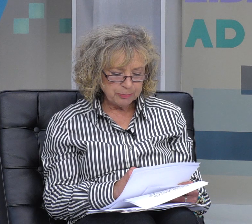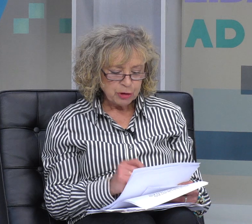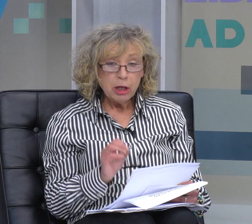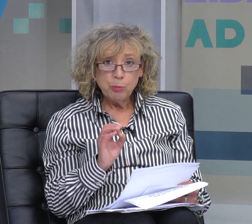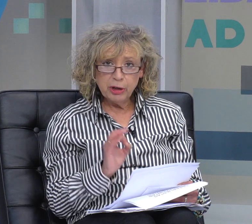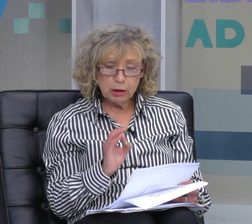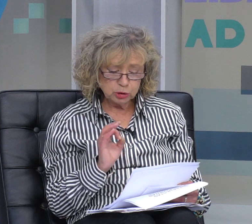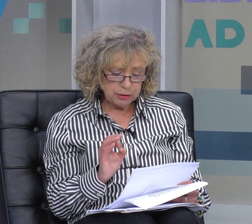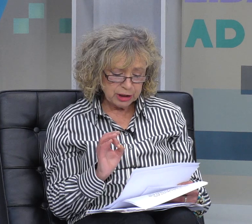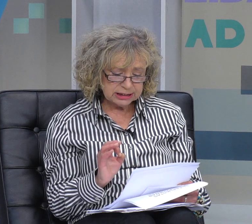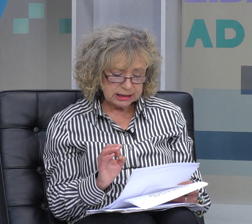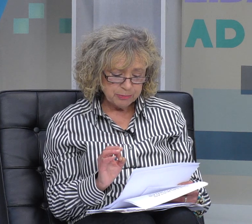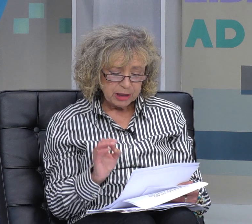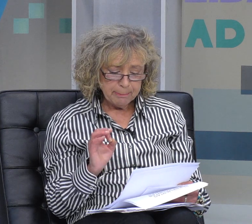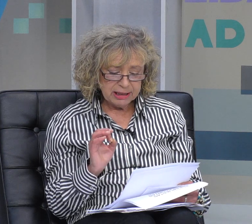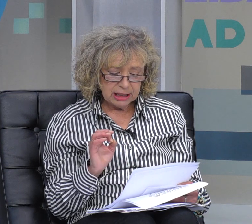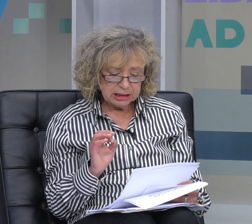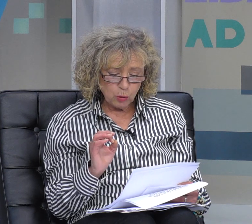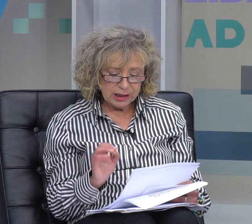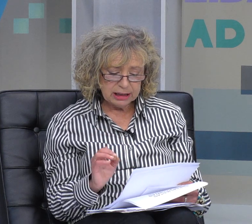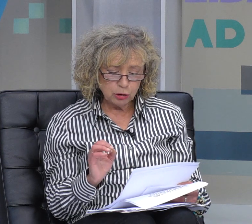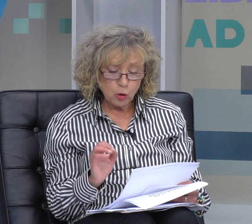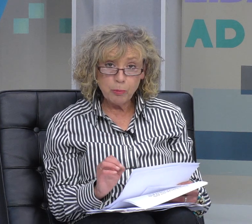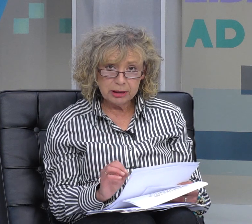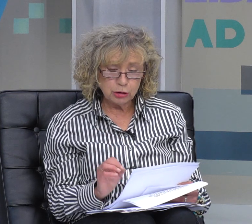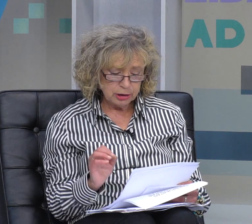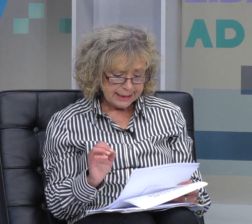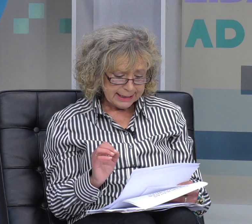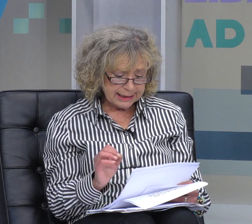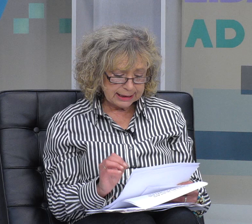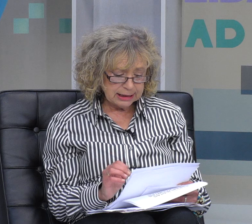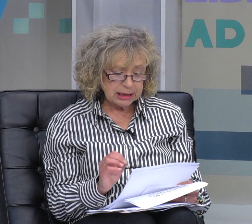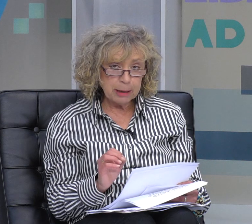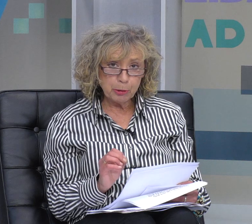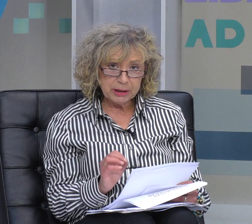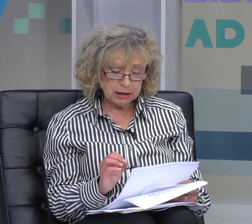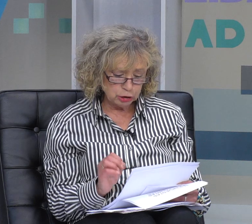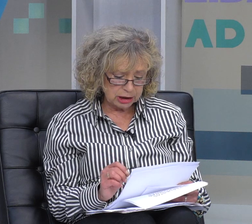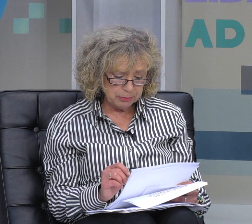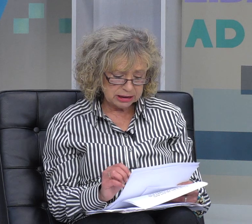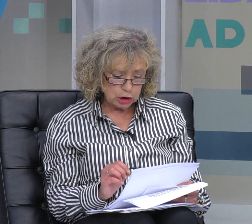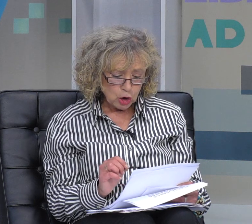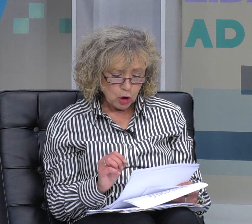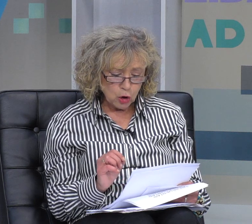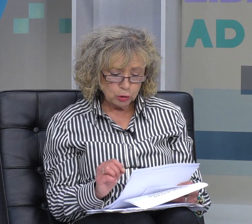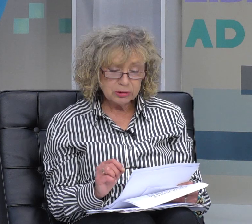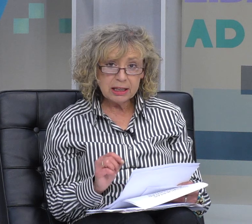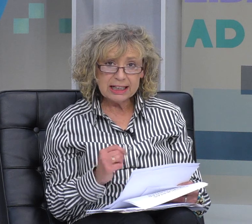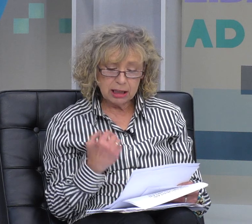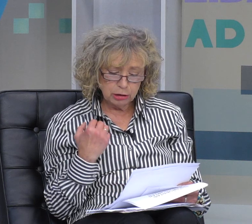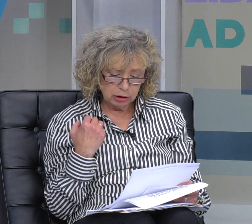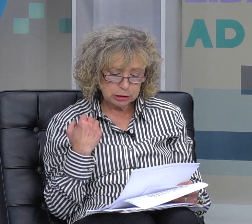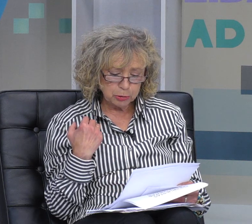Lehendakari. Puede justificarse mediante cualquier documento que acredite la propiedad de los animales o con